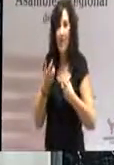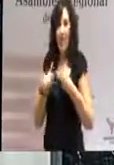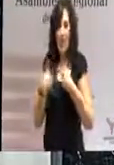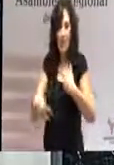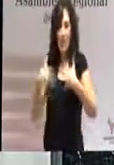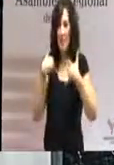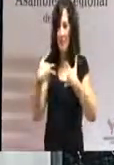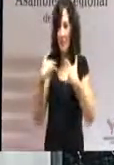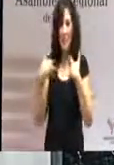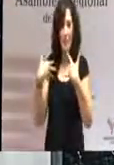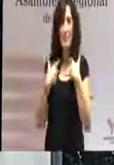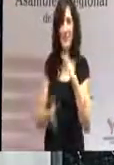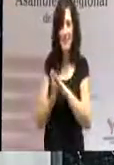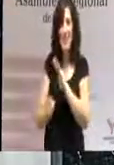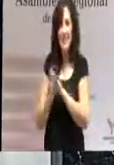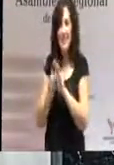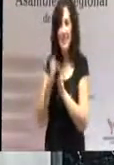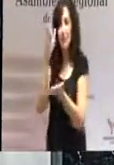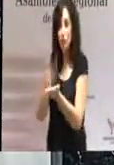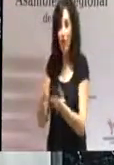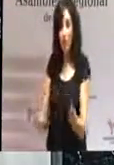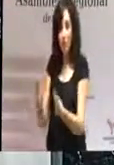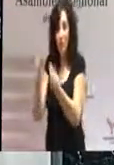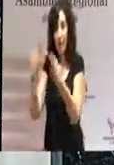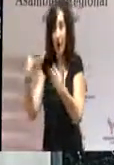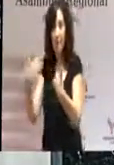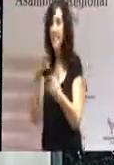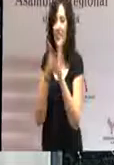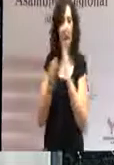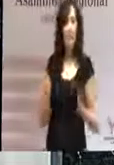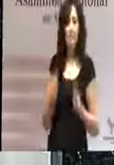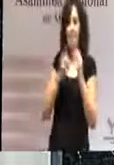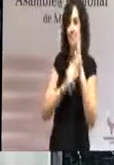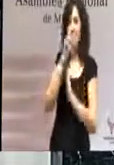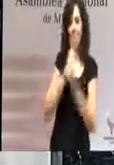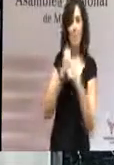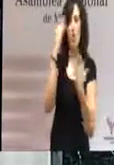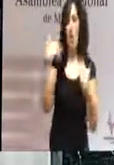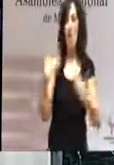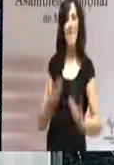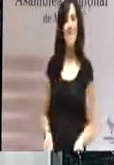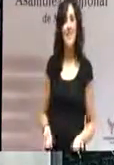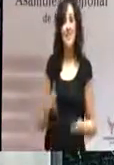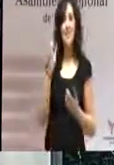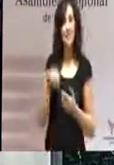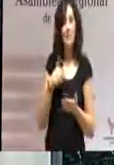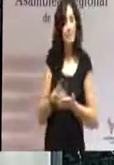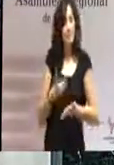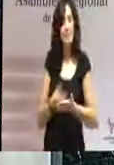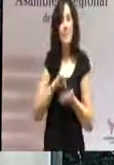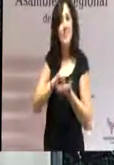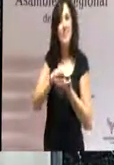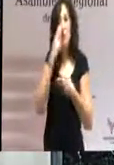tanto siguen sufriendo. Y la situación de las personas y de los servicios públicos que atienden